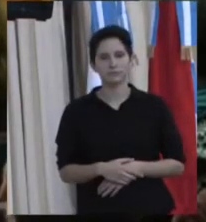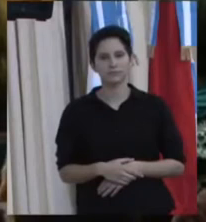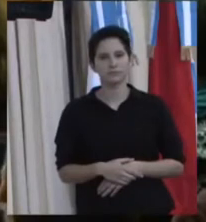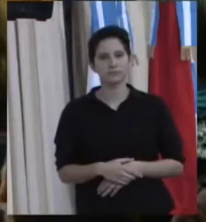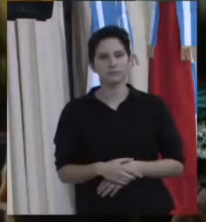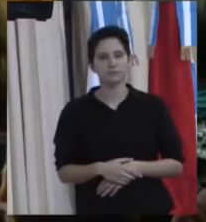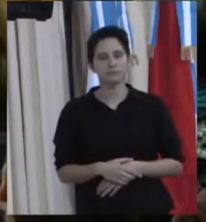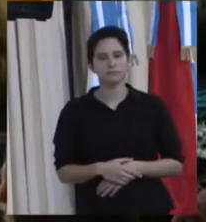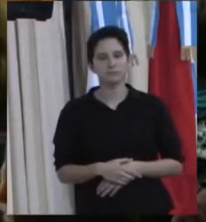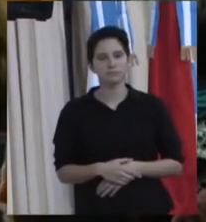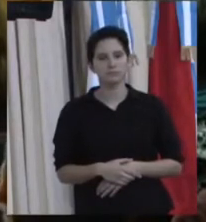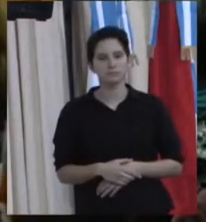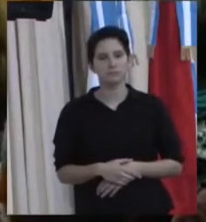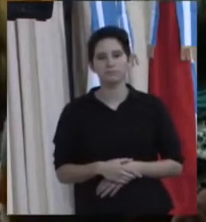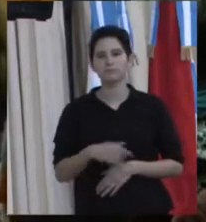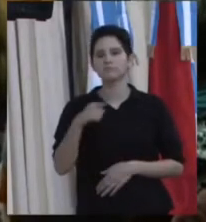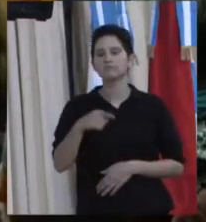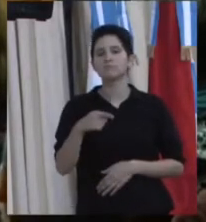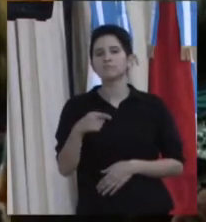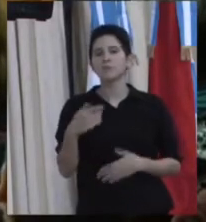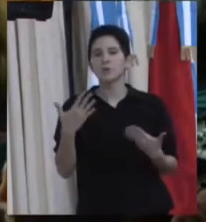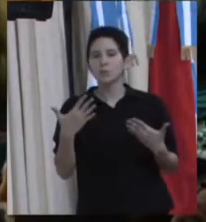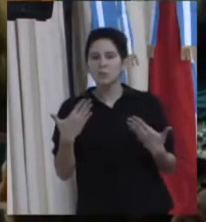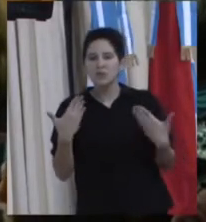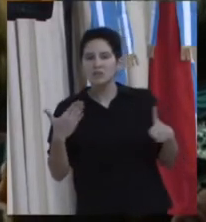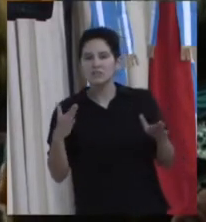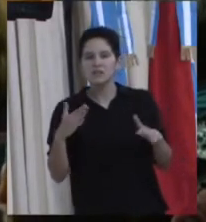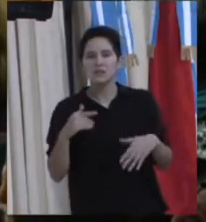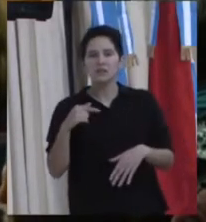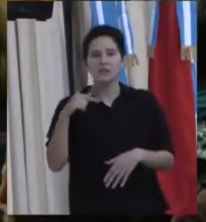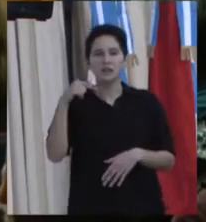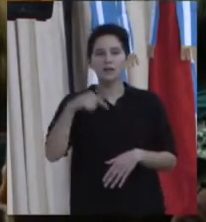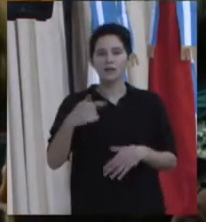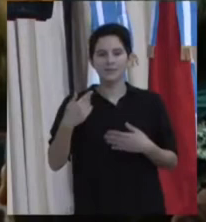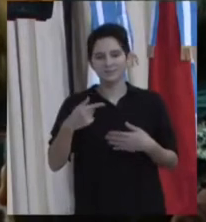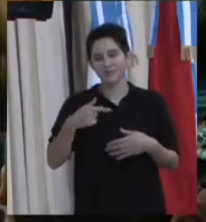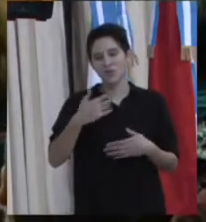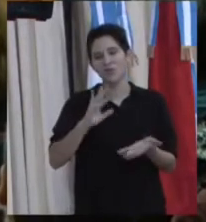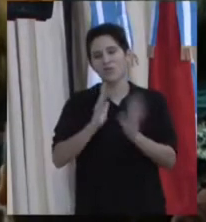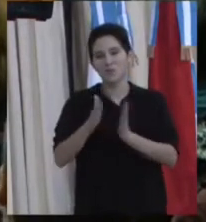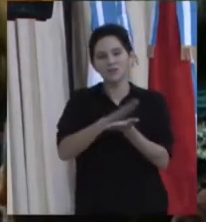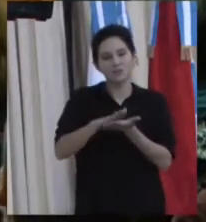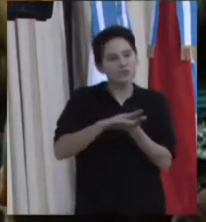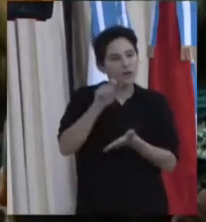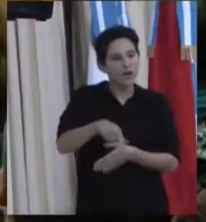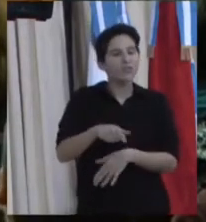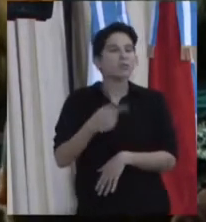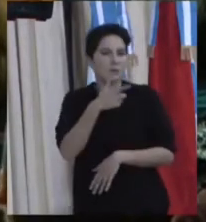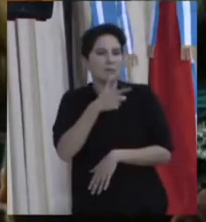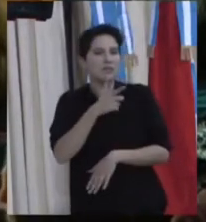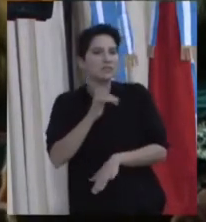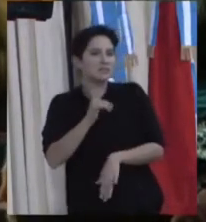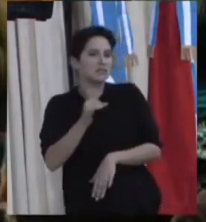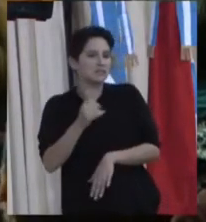Entonces, ¿hay posibilidades de salir de esto? Sí, creo que hay posibilidades de salir de esto. Digo, hasta acá me parece que fue un diagnóstico